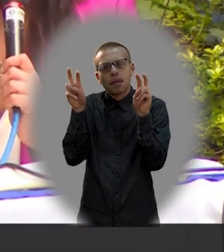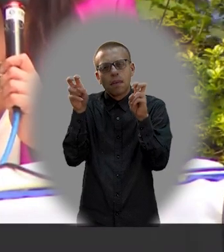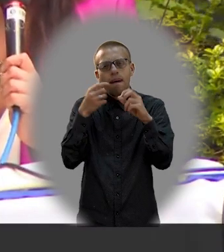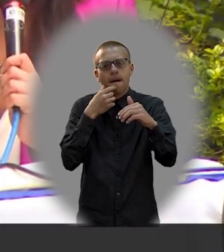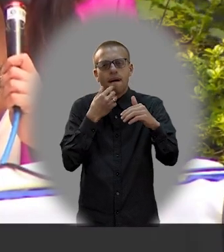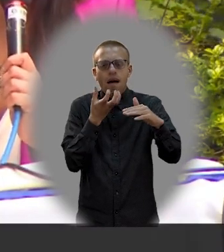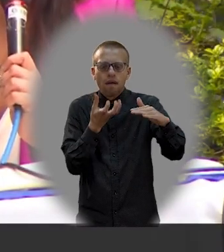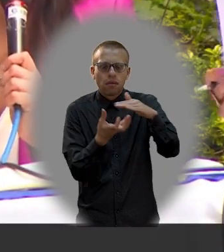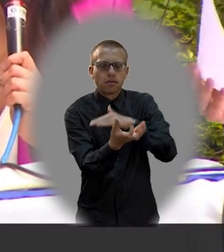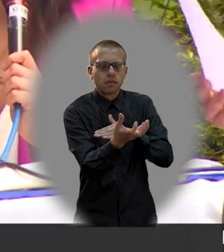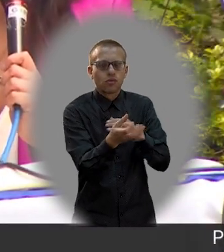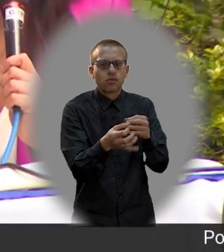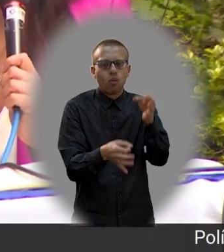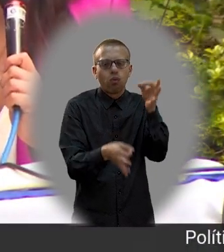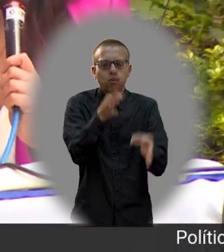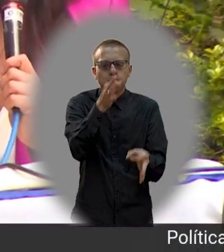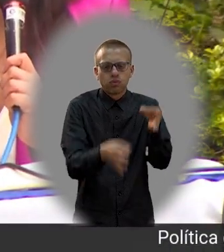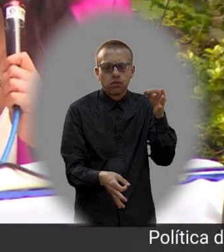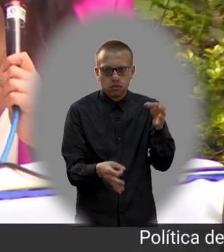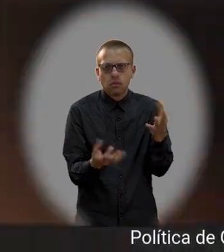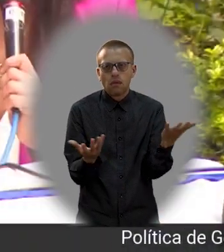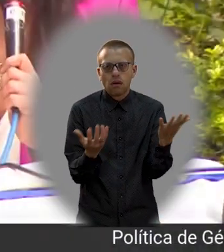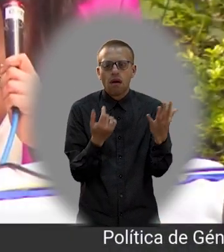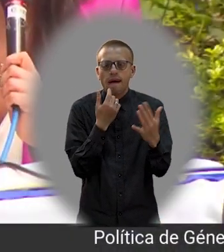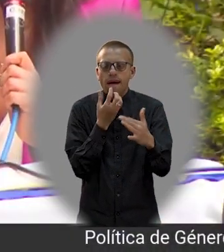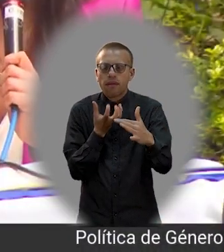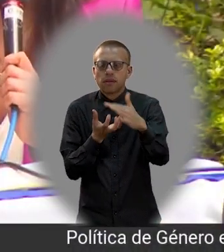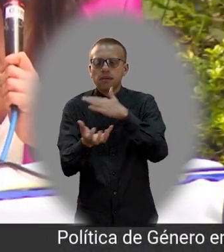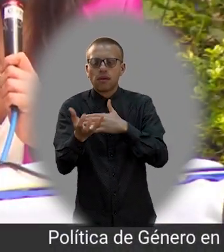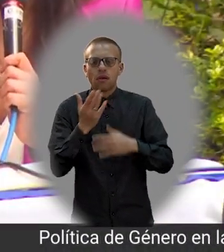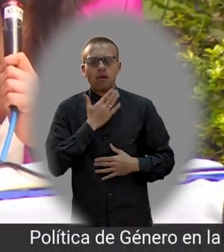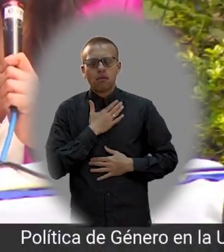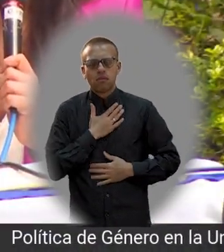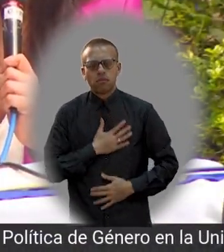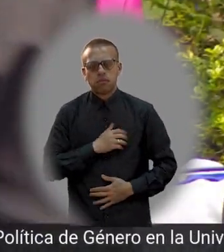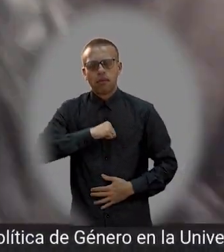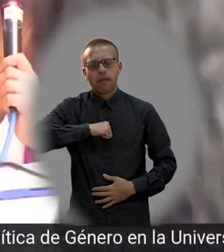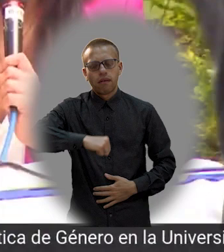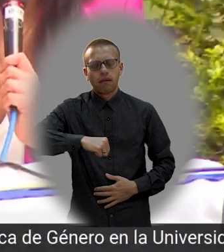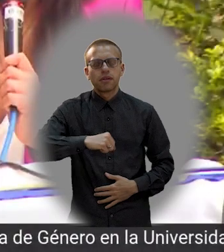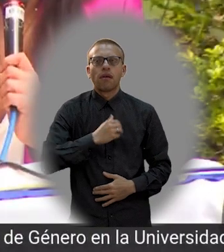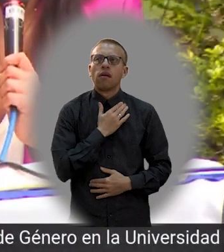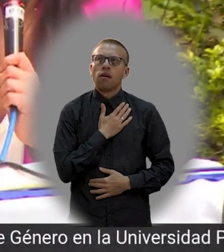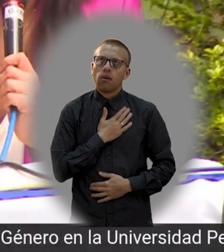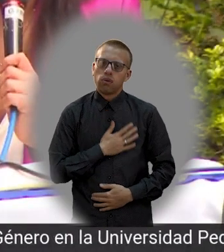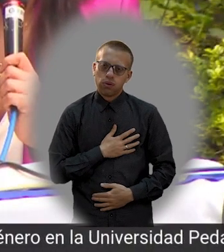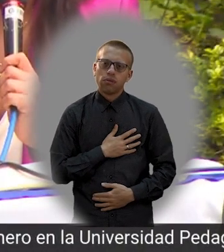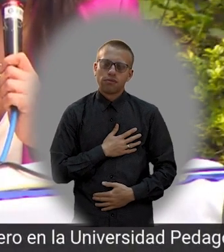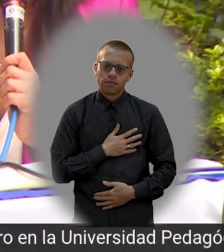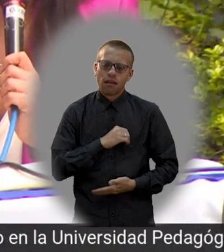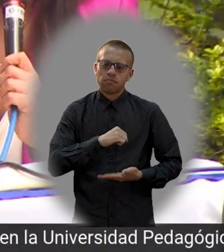Lo denominamos acceso a la satisfacción de derechos de aquellas personas que han sido victimizadas con